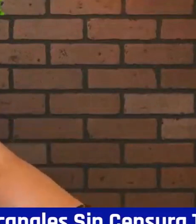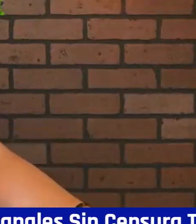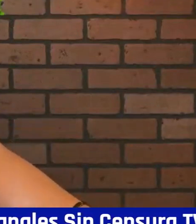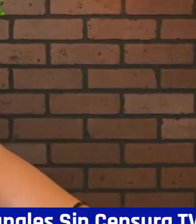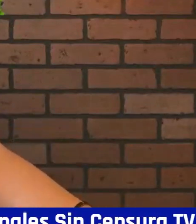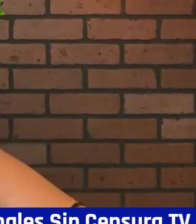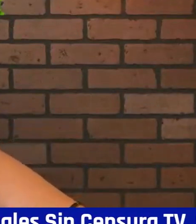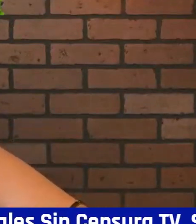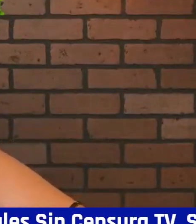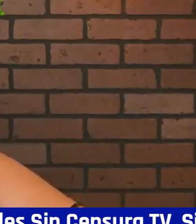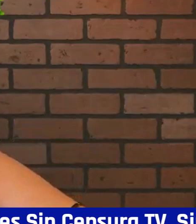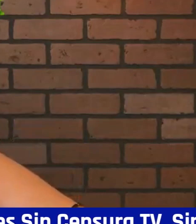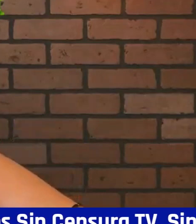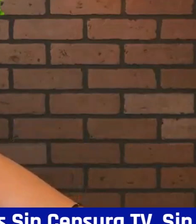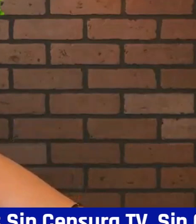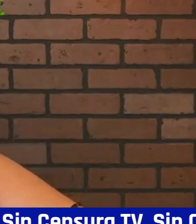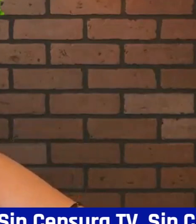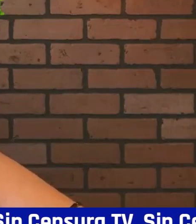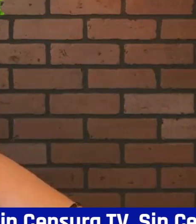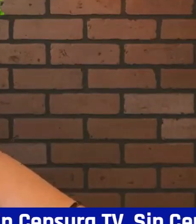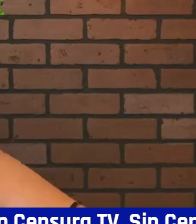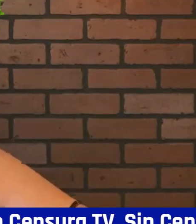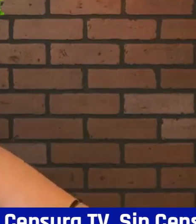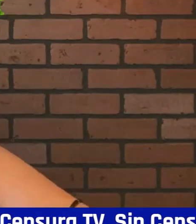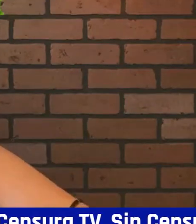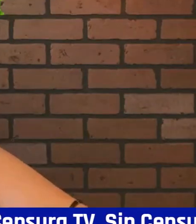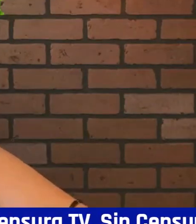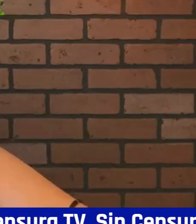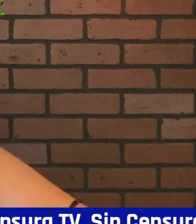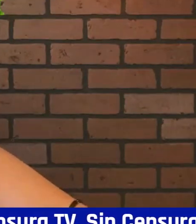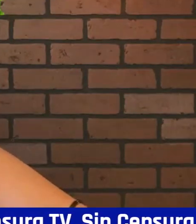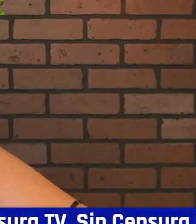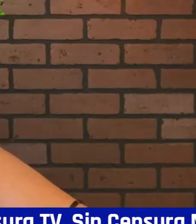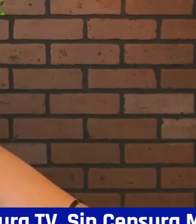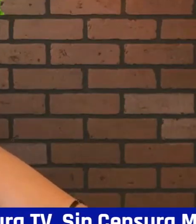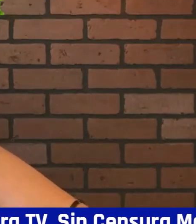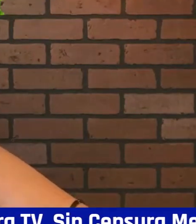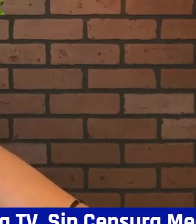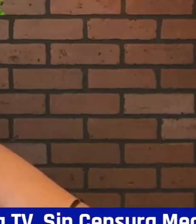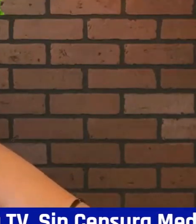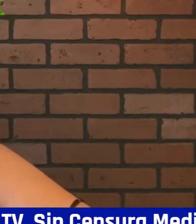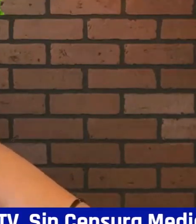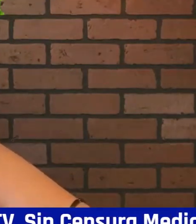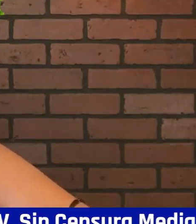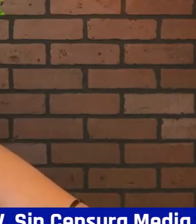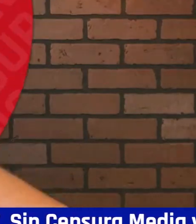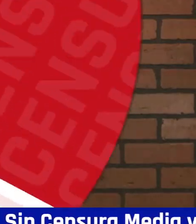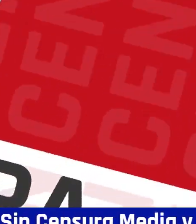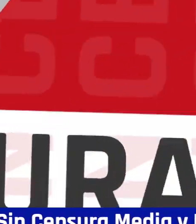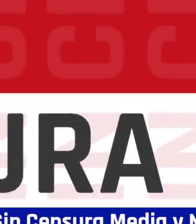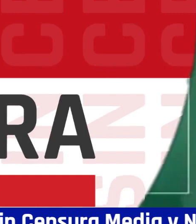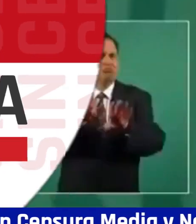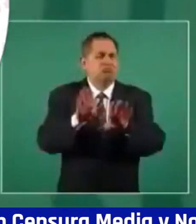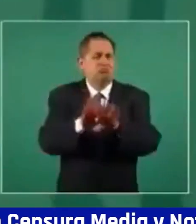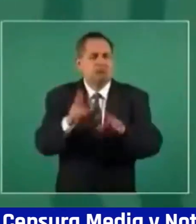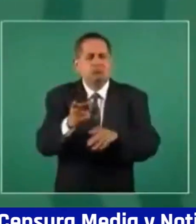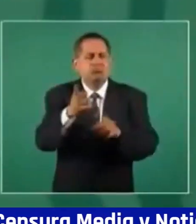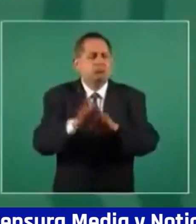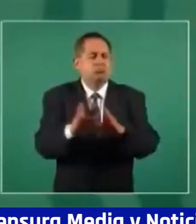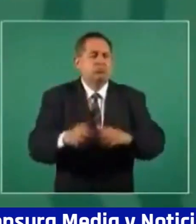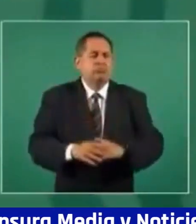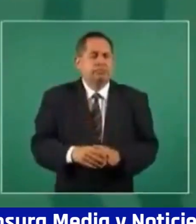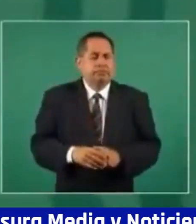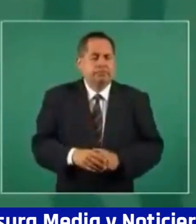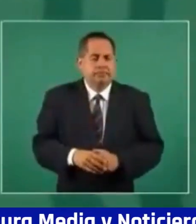se está dando en la zona metropolitana. Vamos a ver brevemente este clip del presidente López Obrador, porque ya viene mi querido Vicente Serrano.